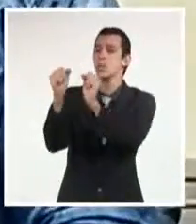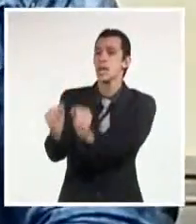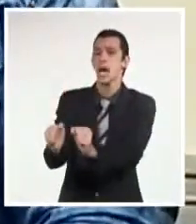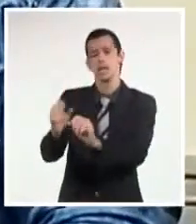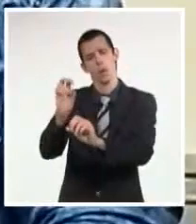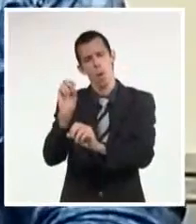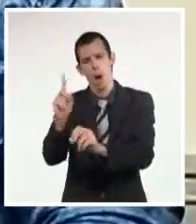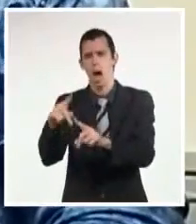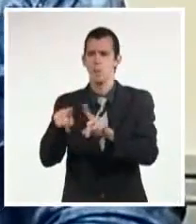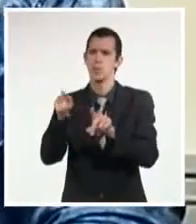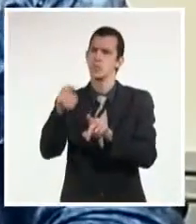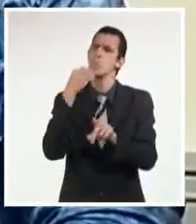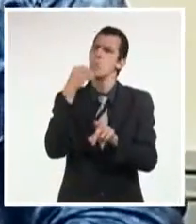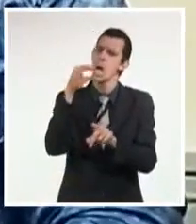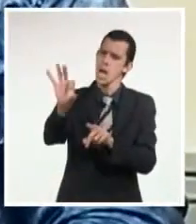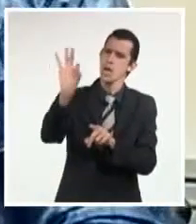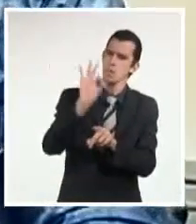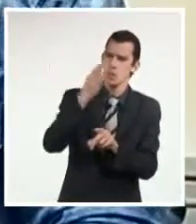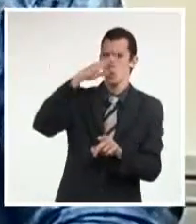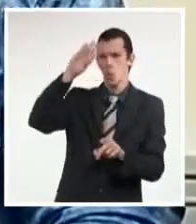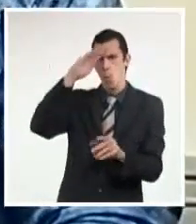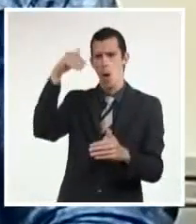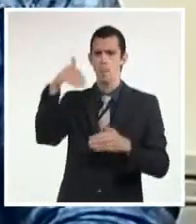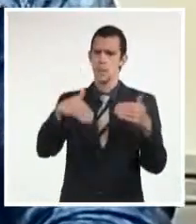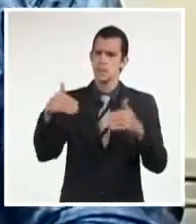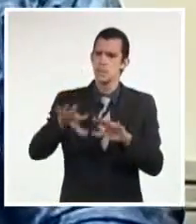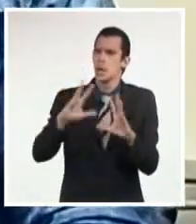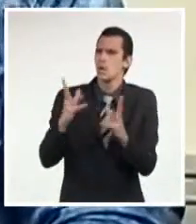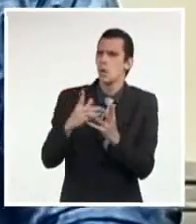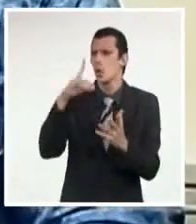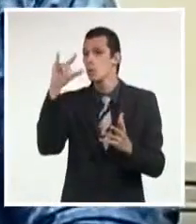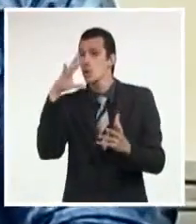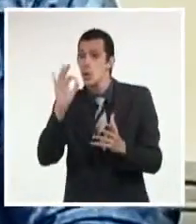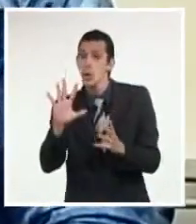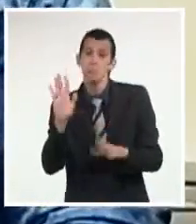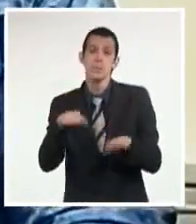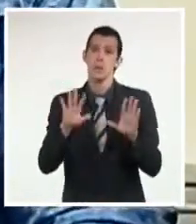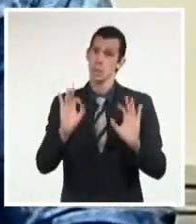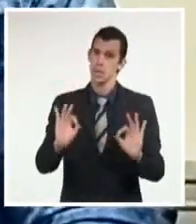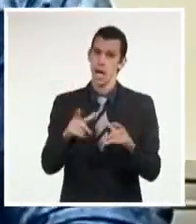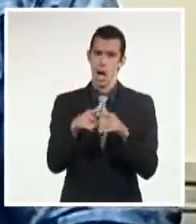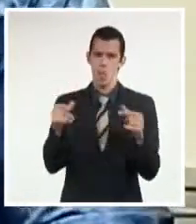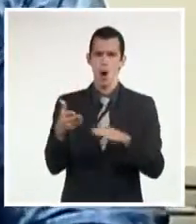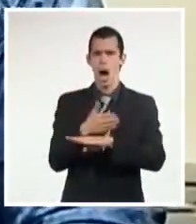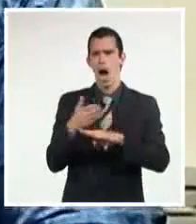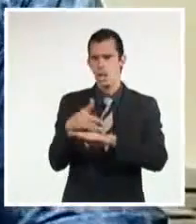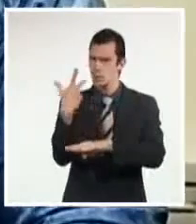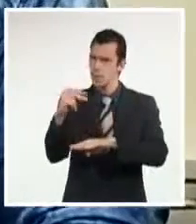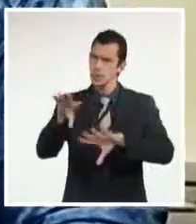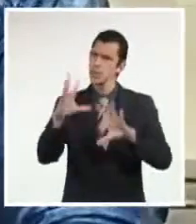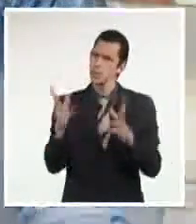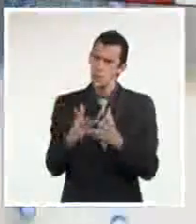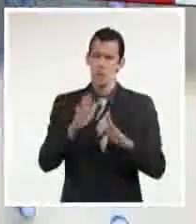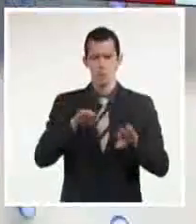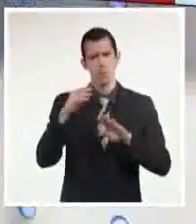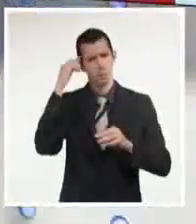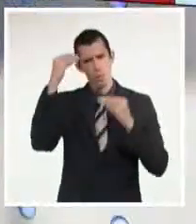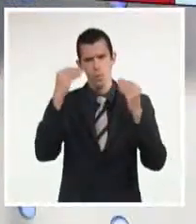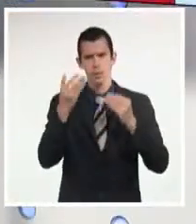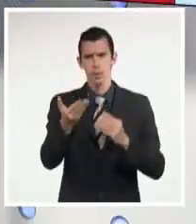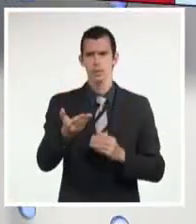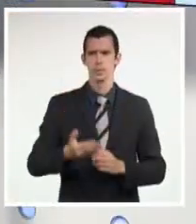según exigen los organizadores del evento además se gestiona una base de preparación en Japón antes del inicio del certamen